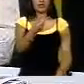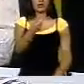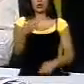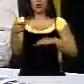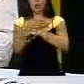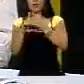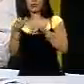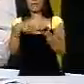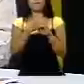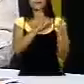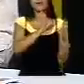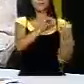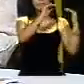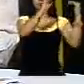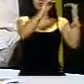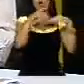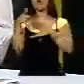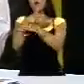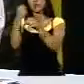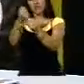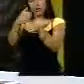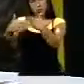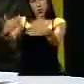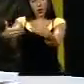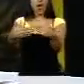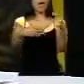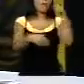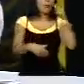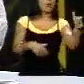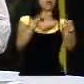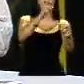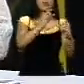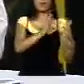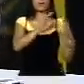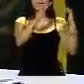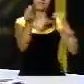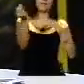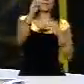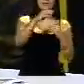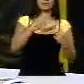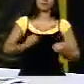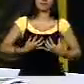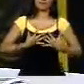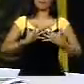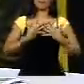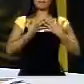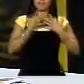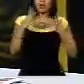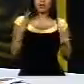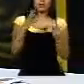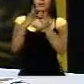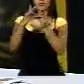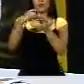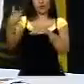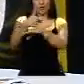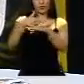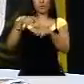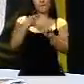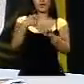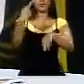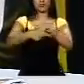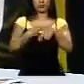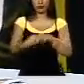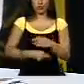esperanza. Que el gobierno gobierne y que el pueblo tenga cada día más esperanza en su gobierno y en la revolución. Yo